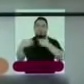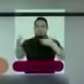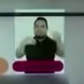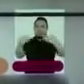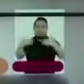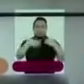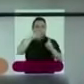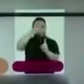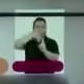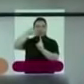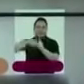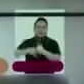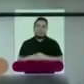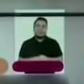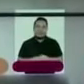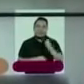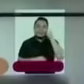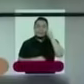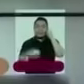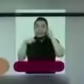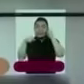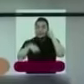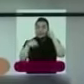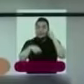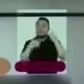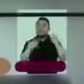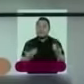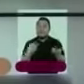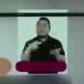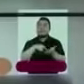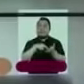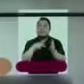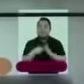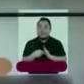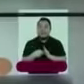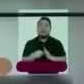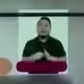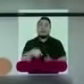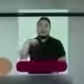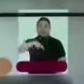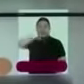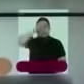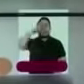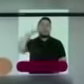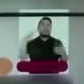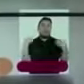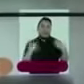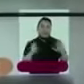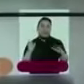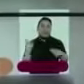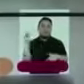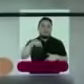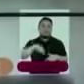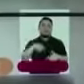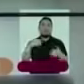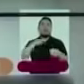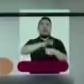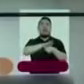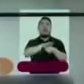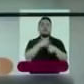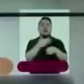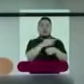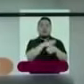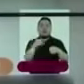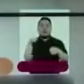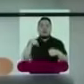las 6 de la tarde? O sea, ¿por qué no, nuestro estándar es más laxo que Inglaterra, Italia, España, Alemania? Todos